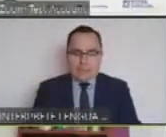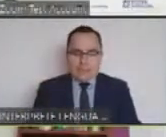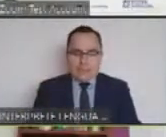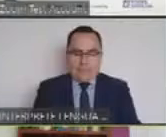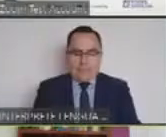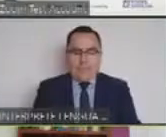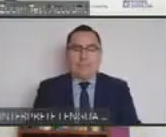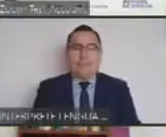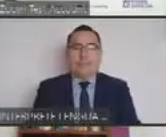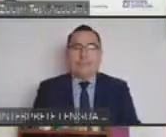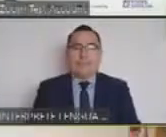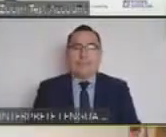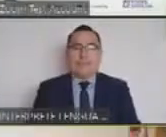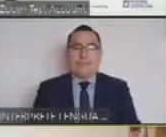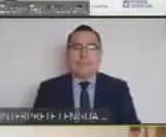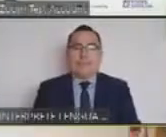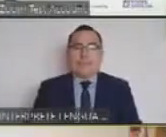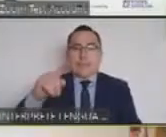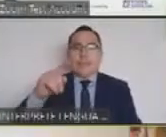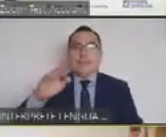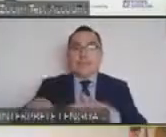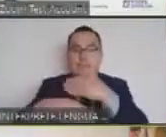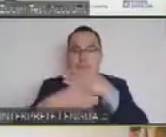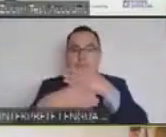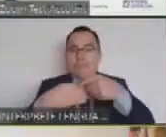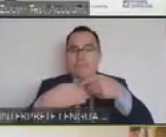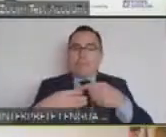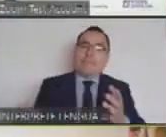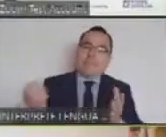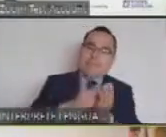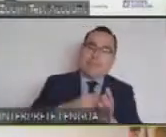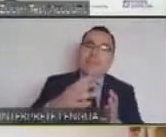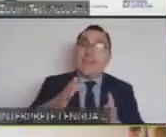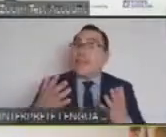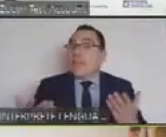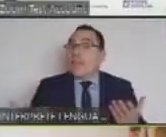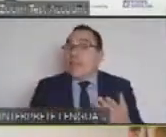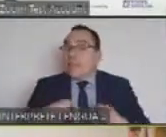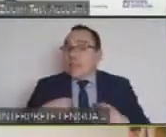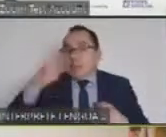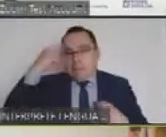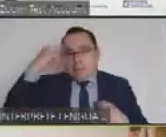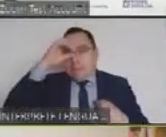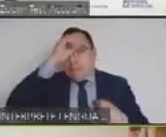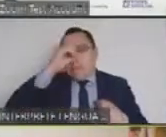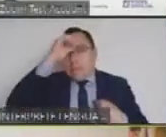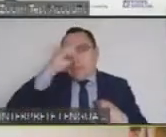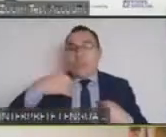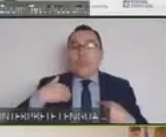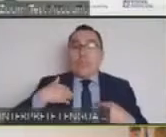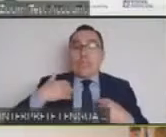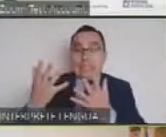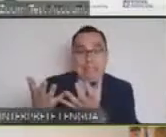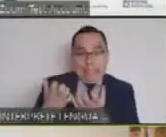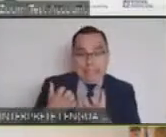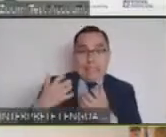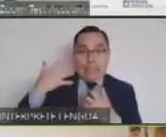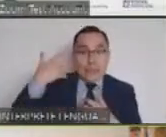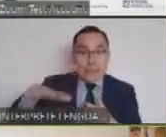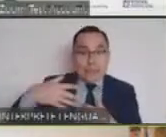Maggi. Yo le podría agregar que a mí me parece que cada vez se hace más necesario